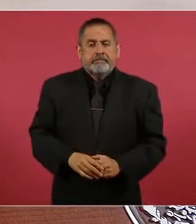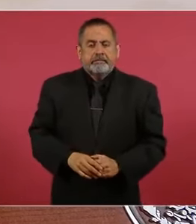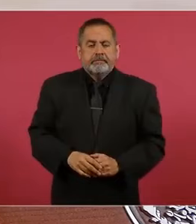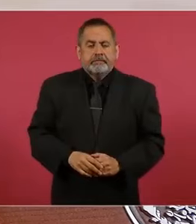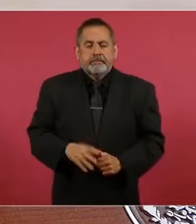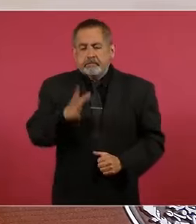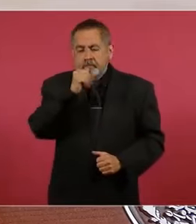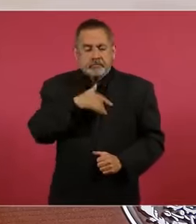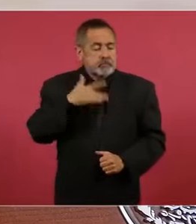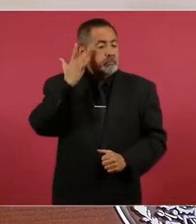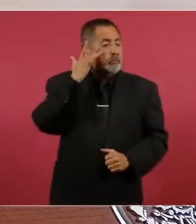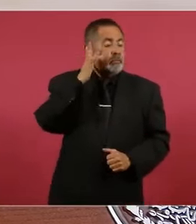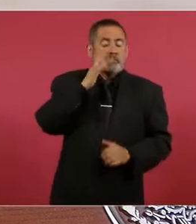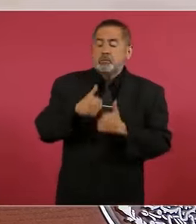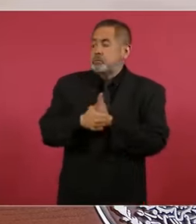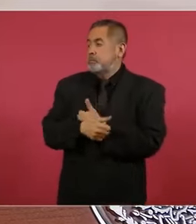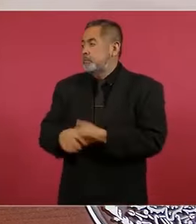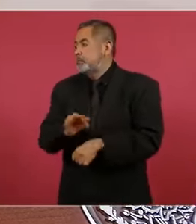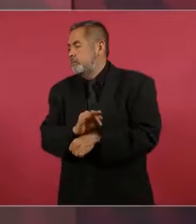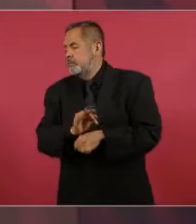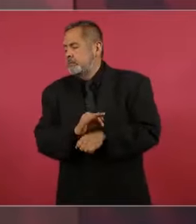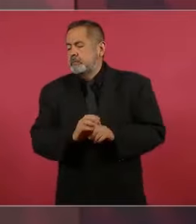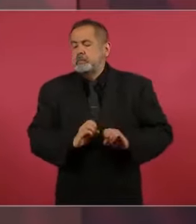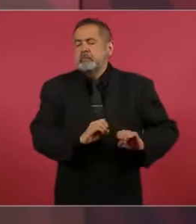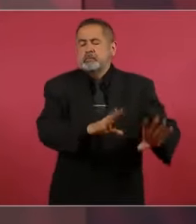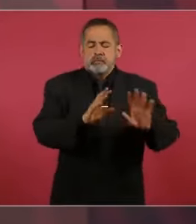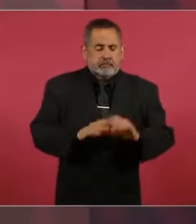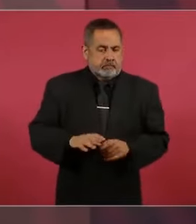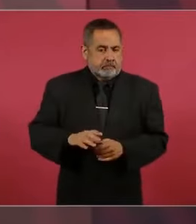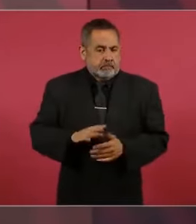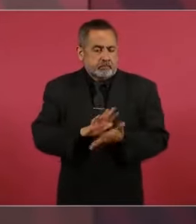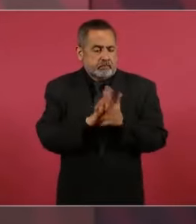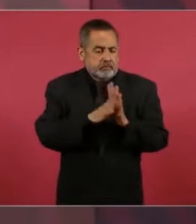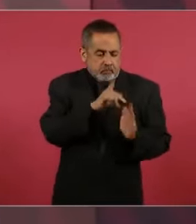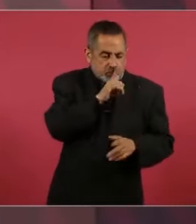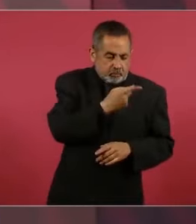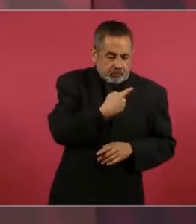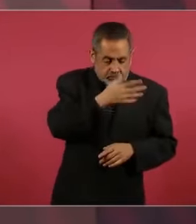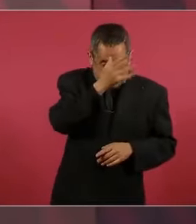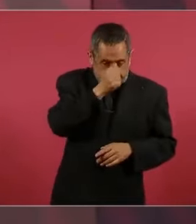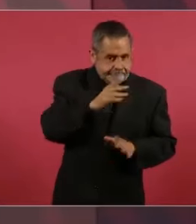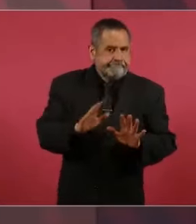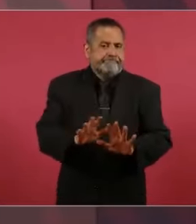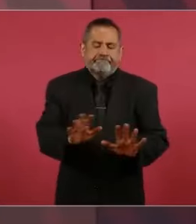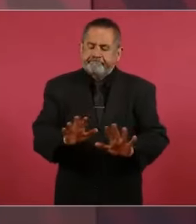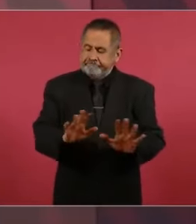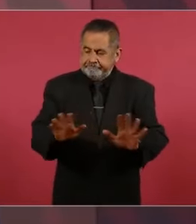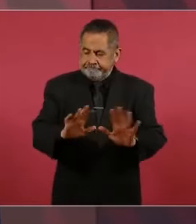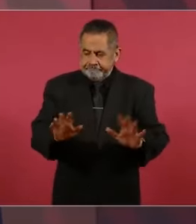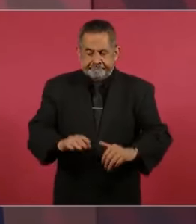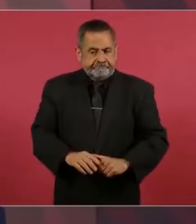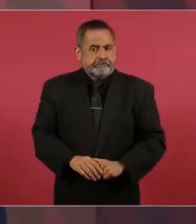No podemos encubrir, ni mucho menos ser cómplices.